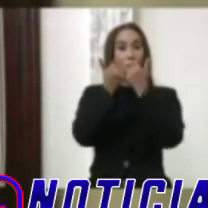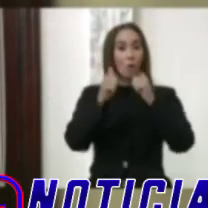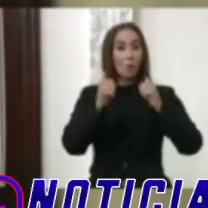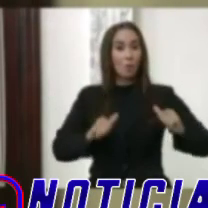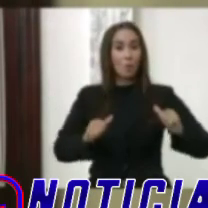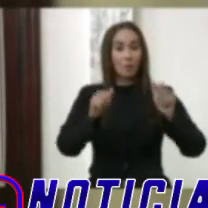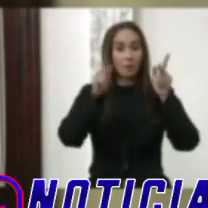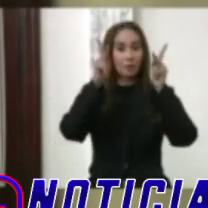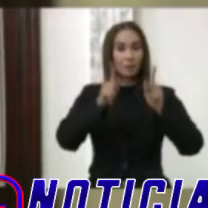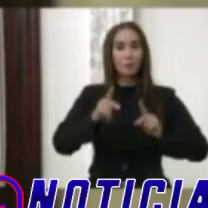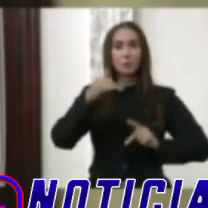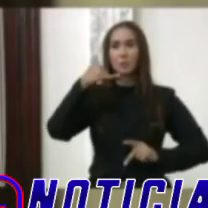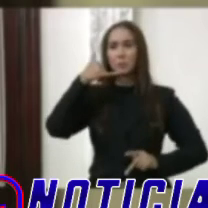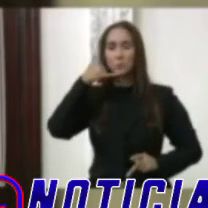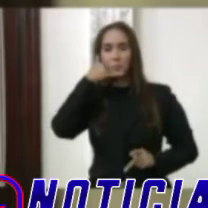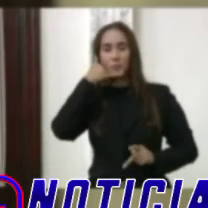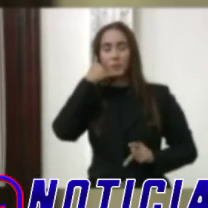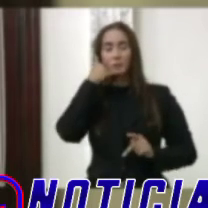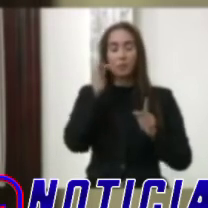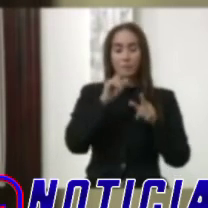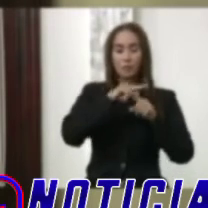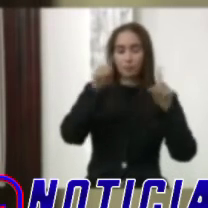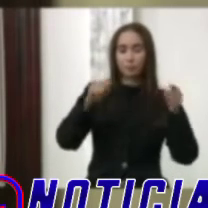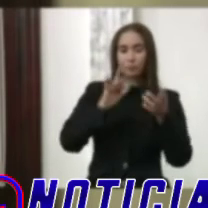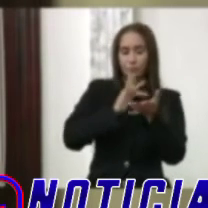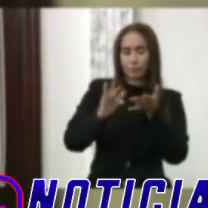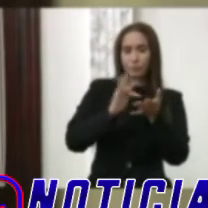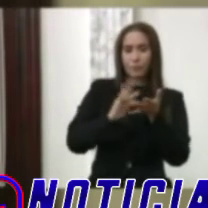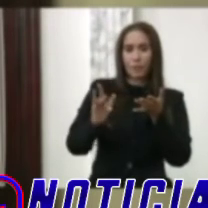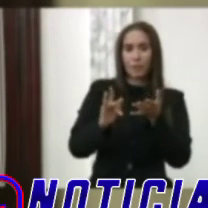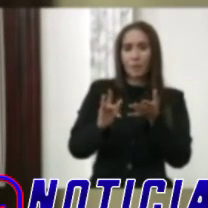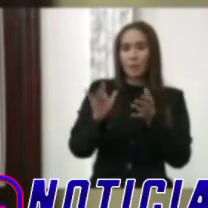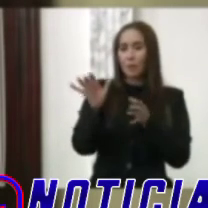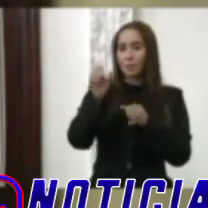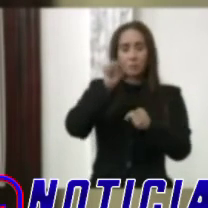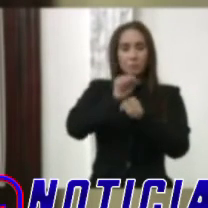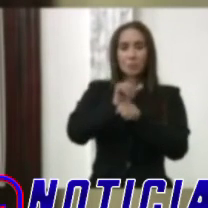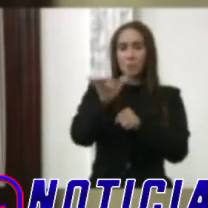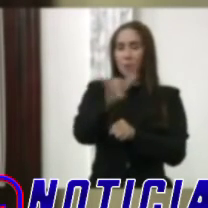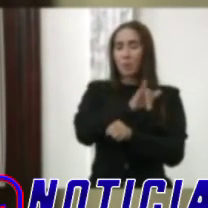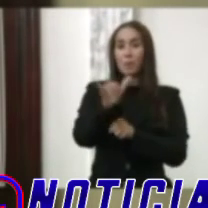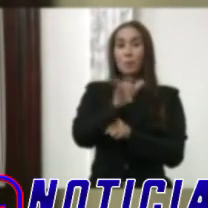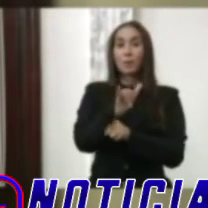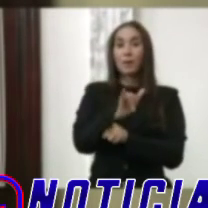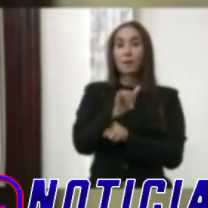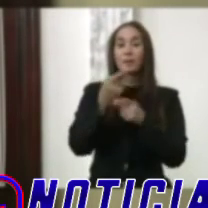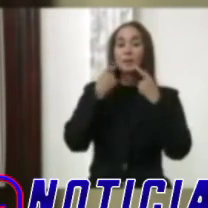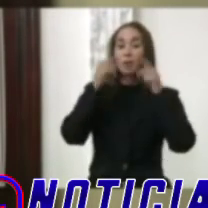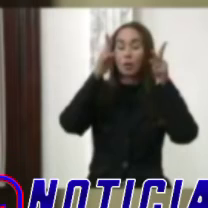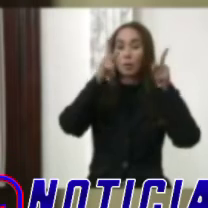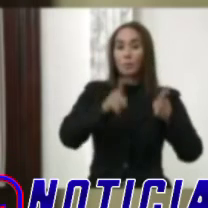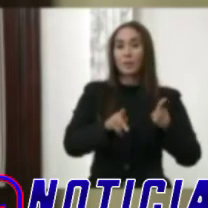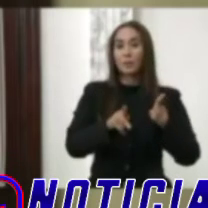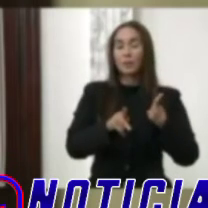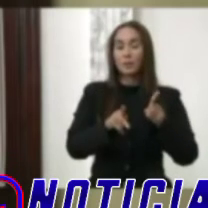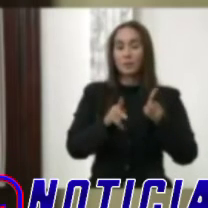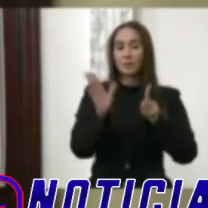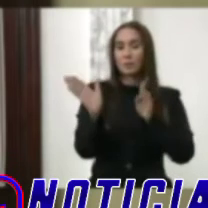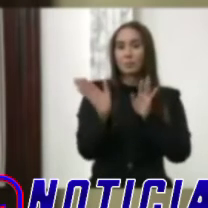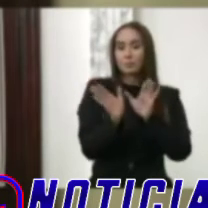periodista, y que los medios de comunicación no tardarían en perder su papel como instrumentos para la comunicación social.